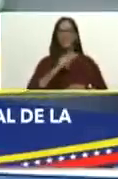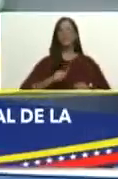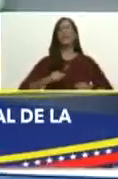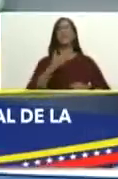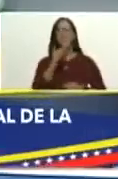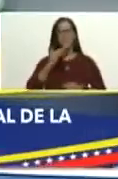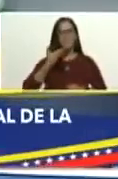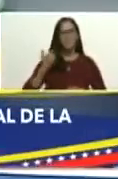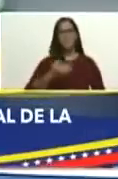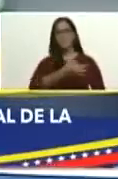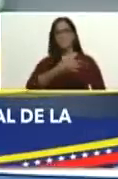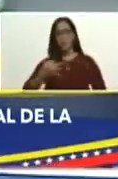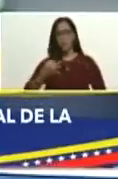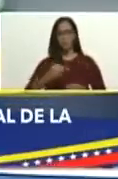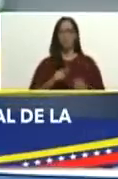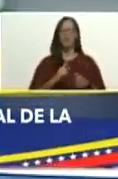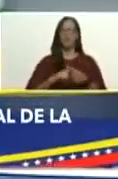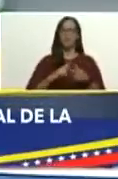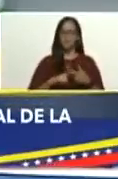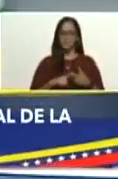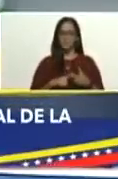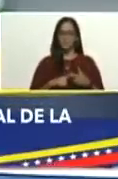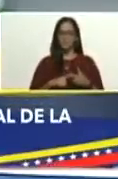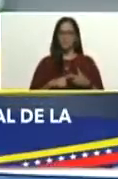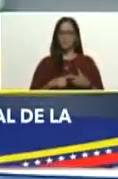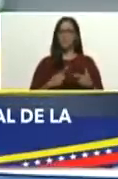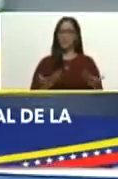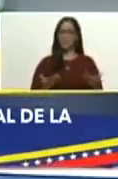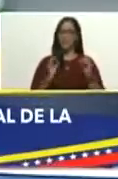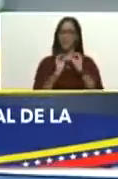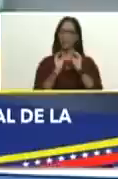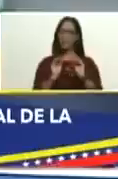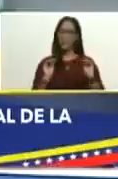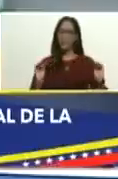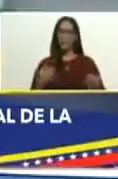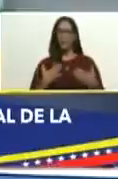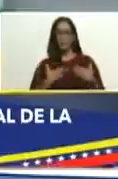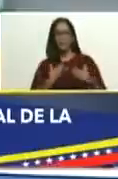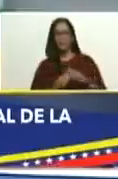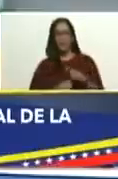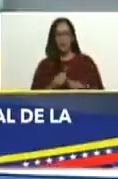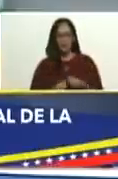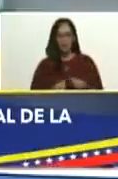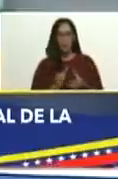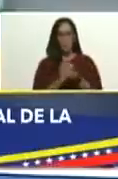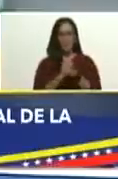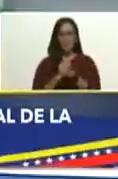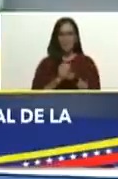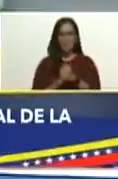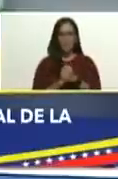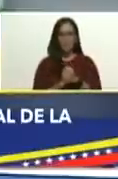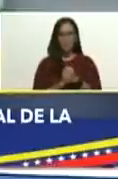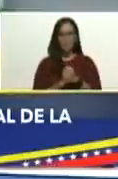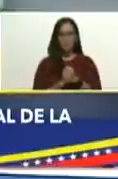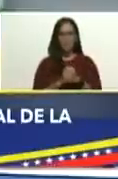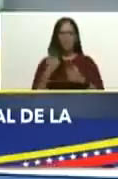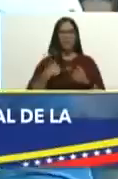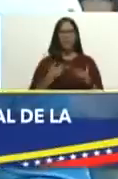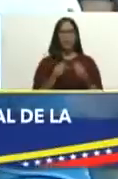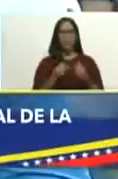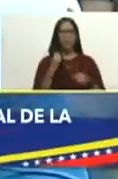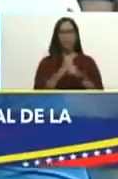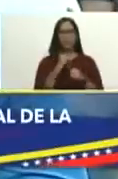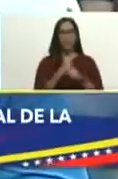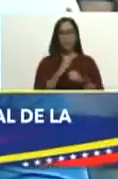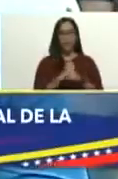todavía. Así que ese es el llamado que yo hago. Compañero, tenemos mucho trabajo por